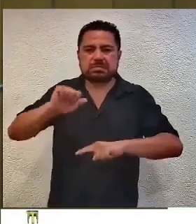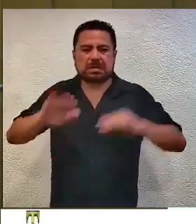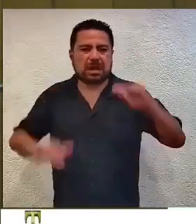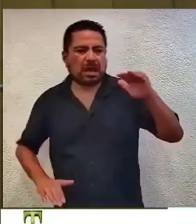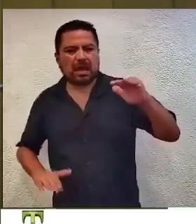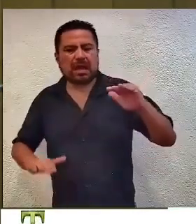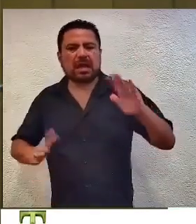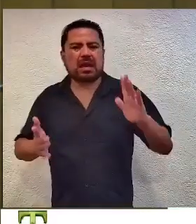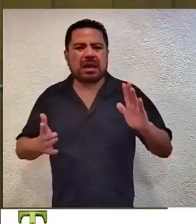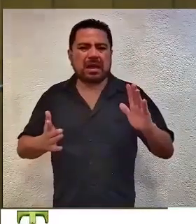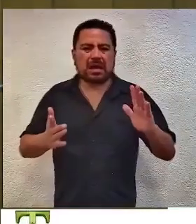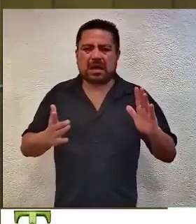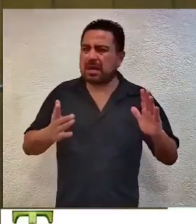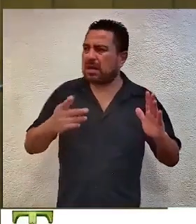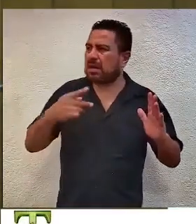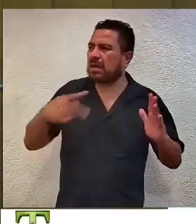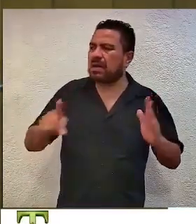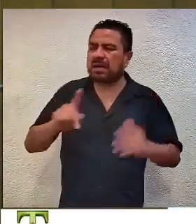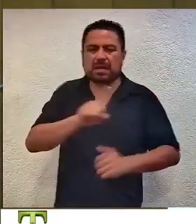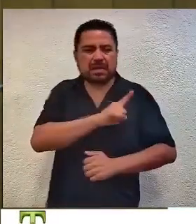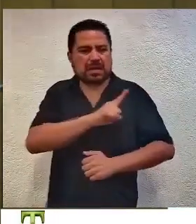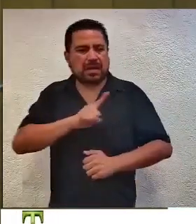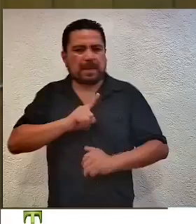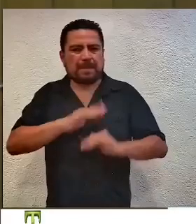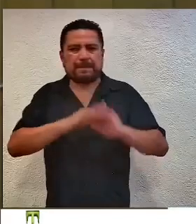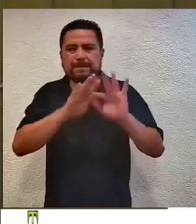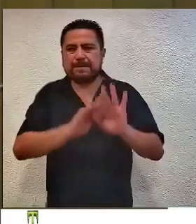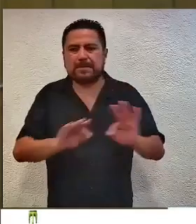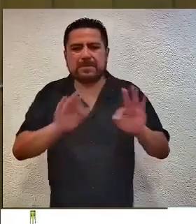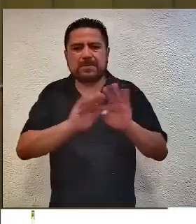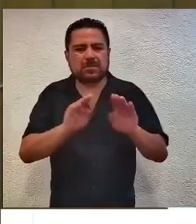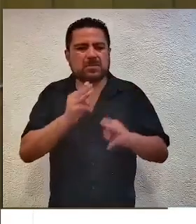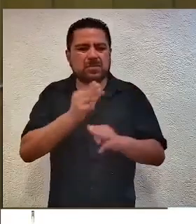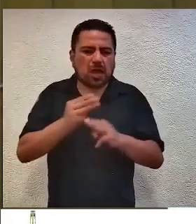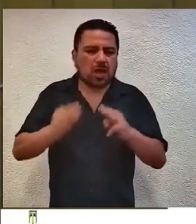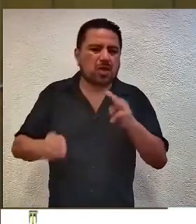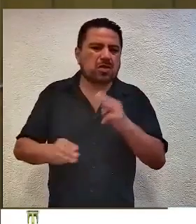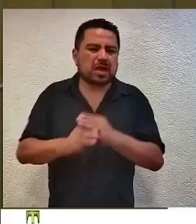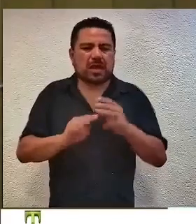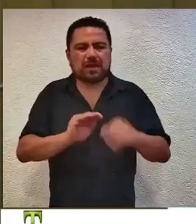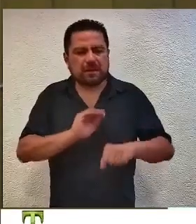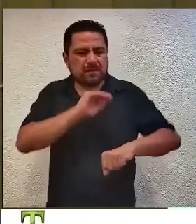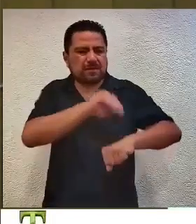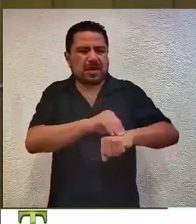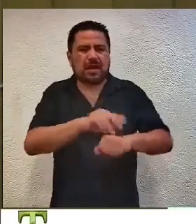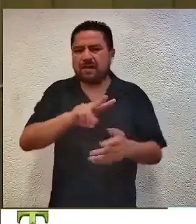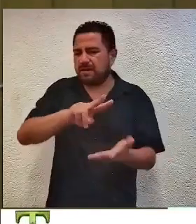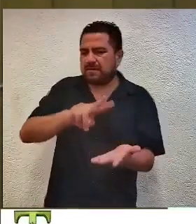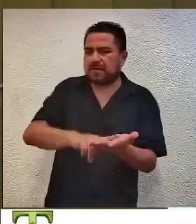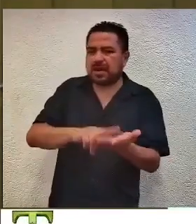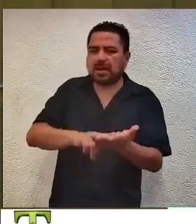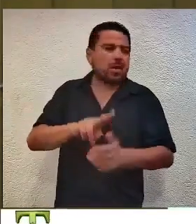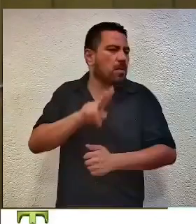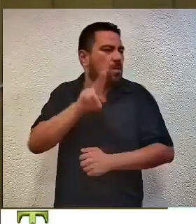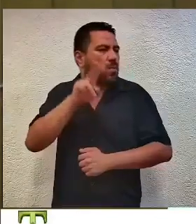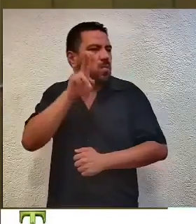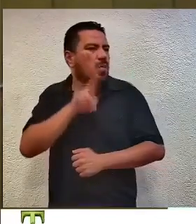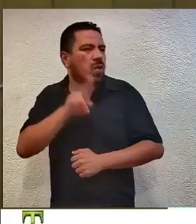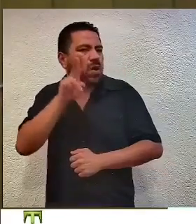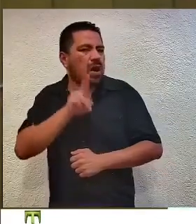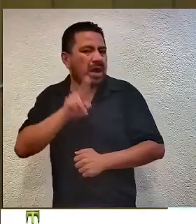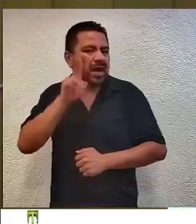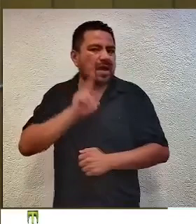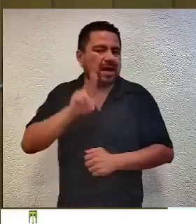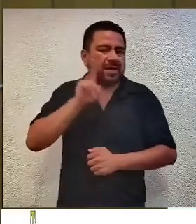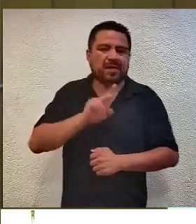en su vertiente de indebida fundamentación y motivación, indebida valoración de las pruebas